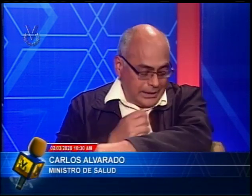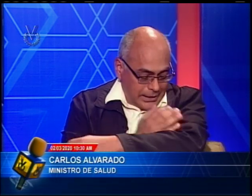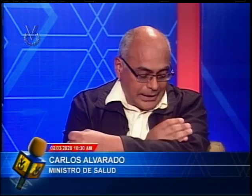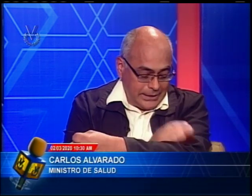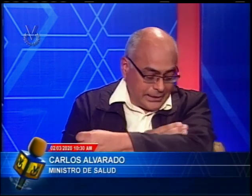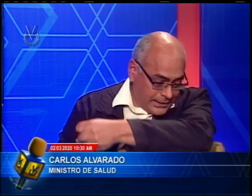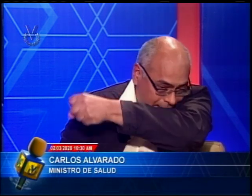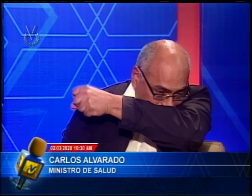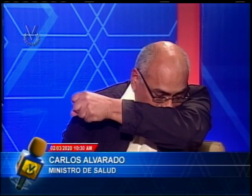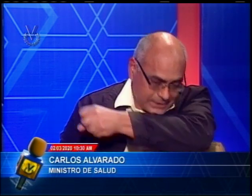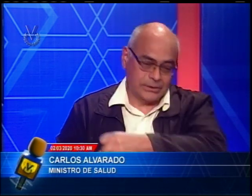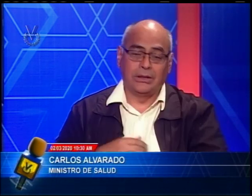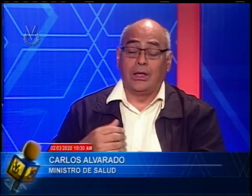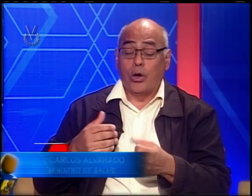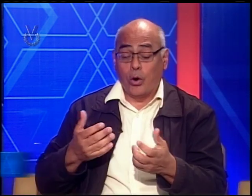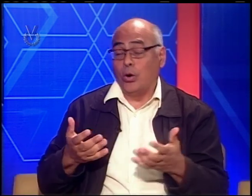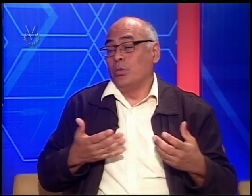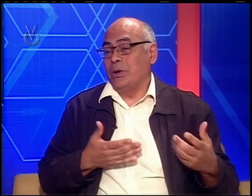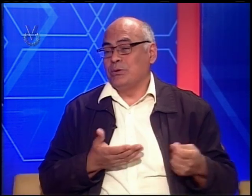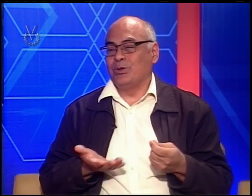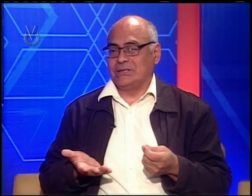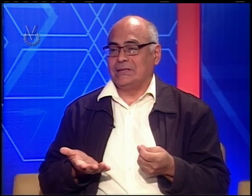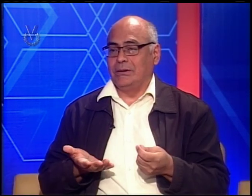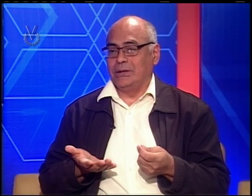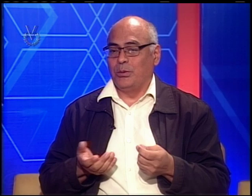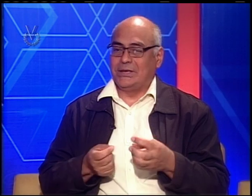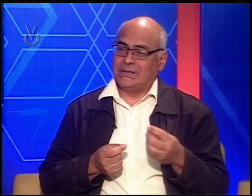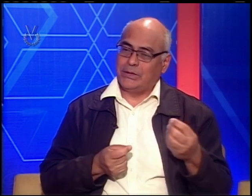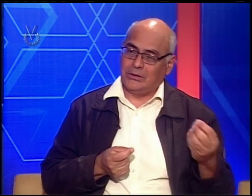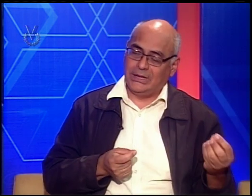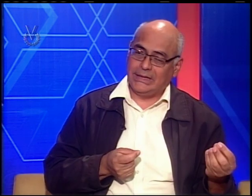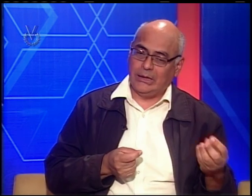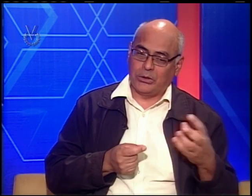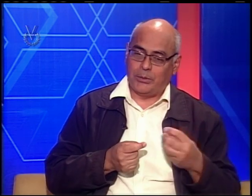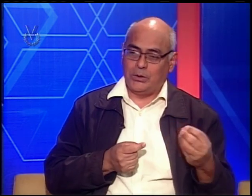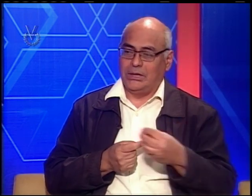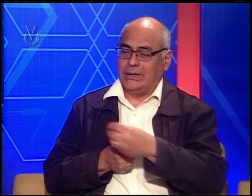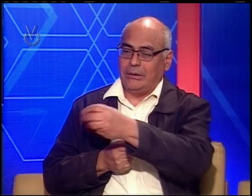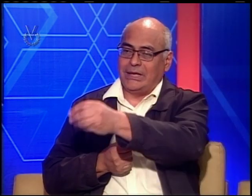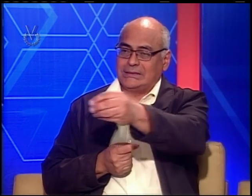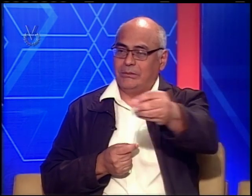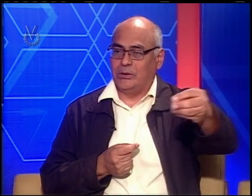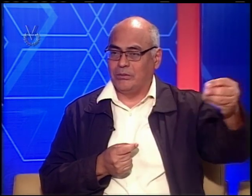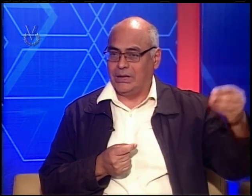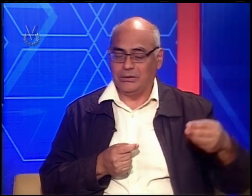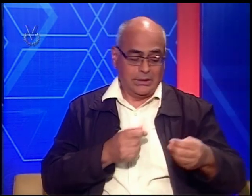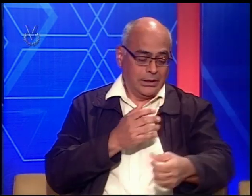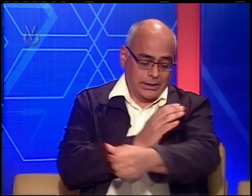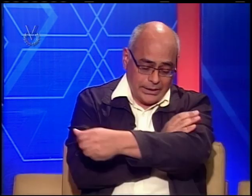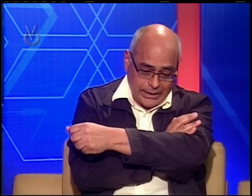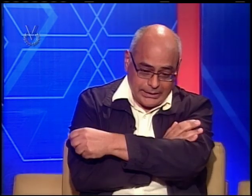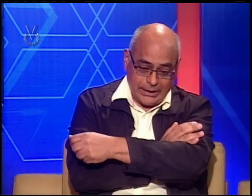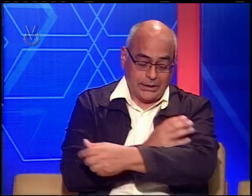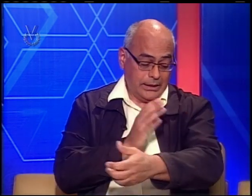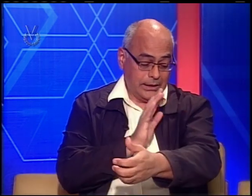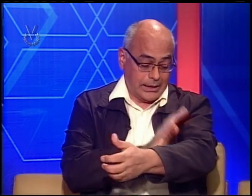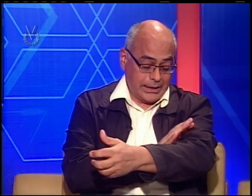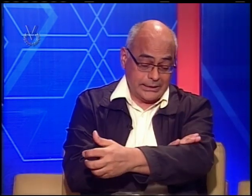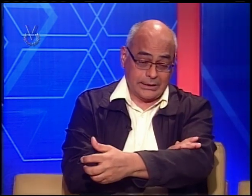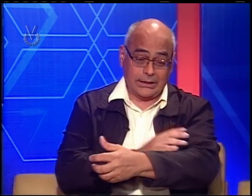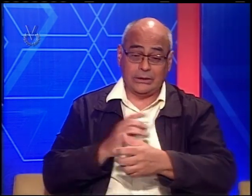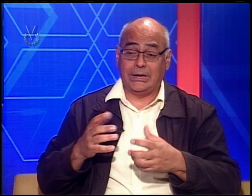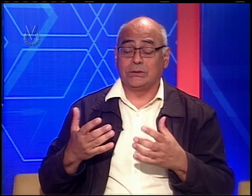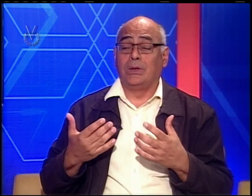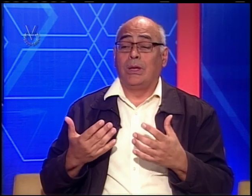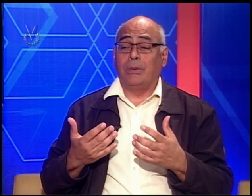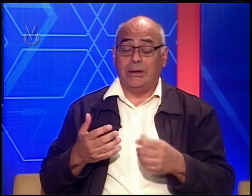recomienda. En la cara interna del antebrazo o un pañuelo desechable. No puede ser pañuelos de tela porque el pañuelo de tela pasa de mano en mano. La cara